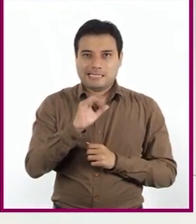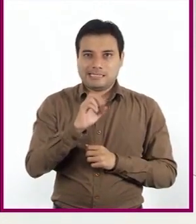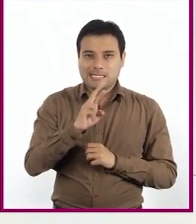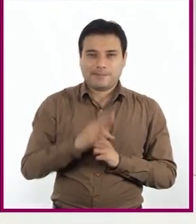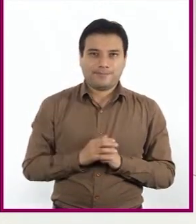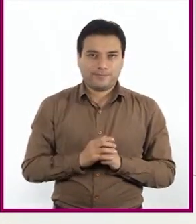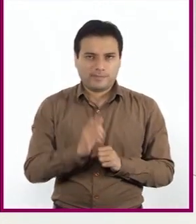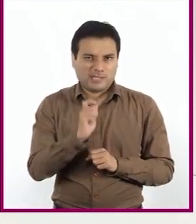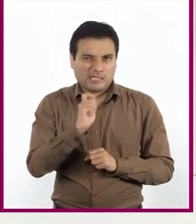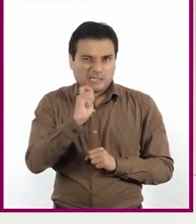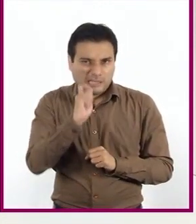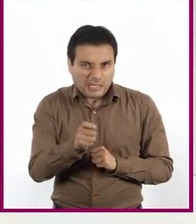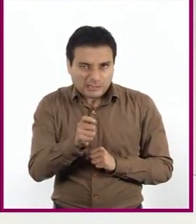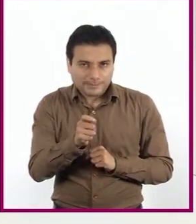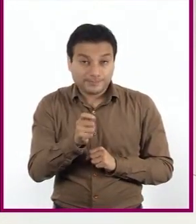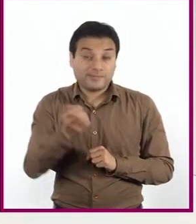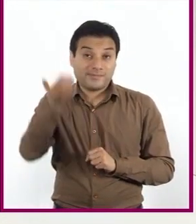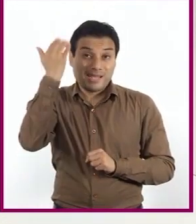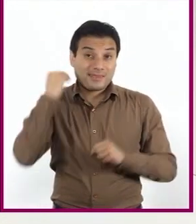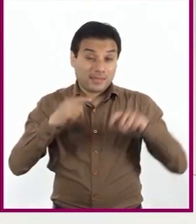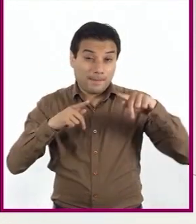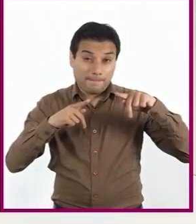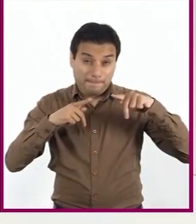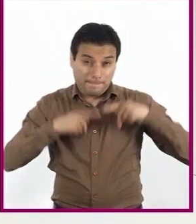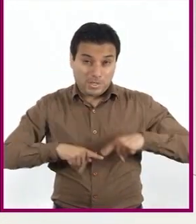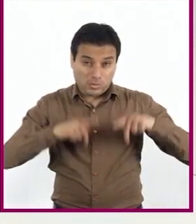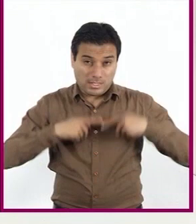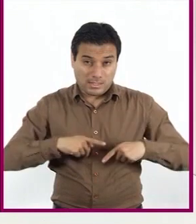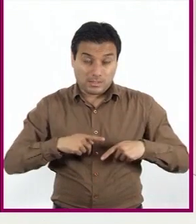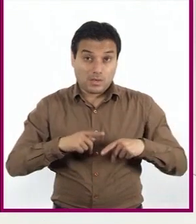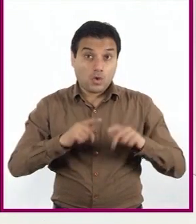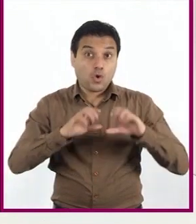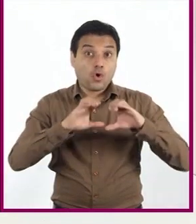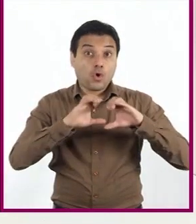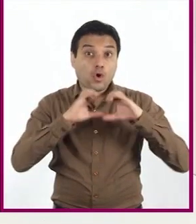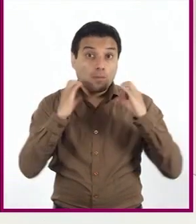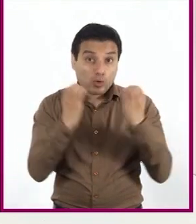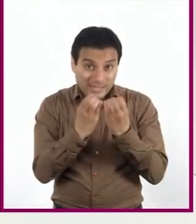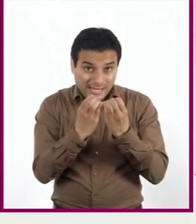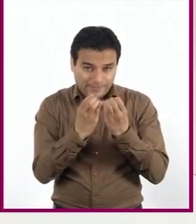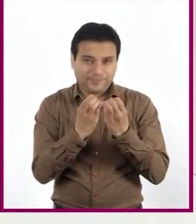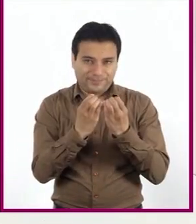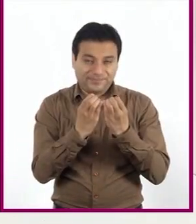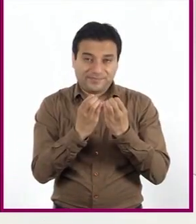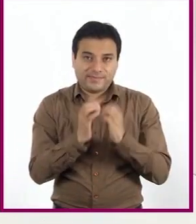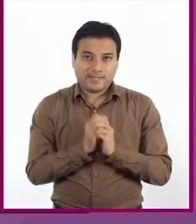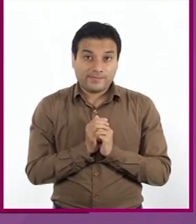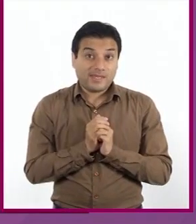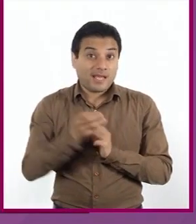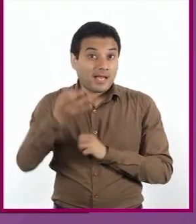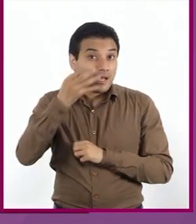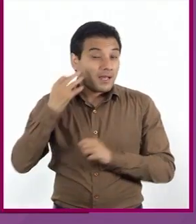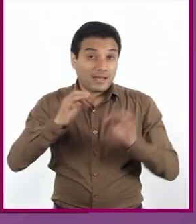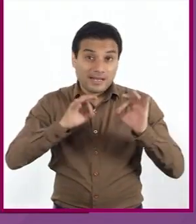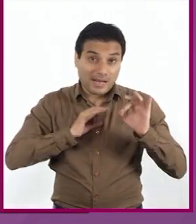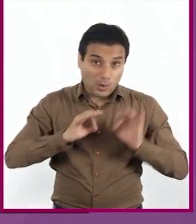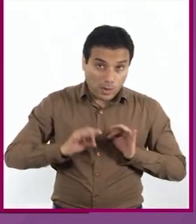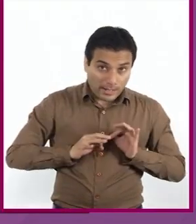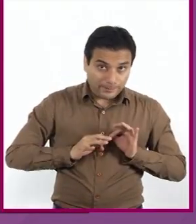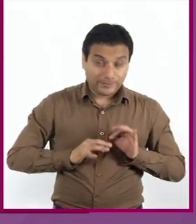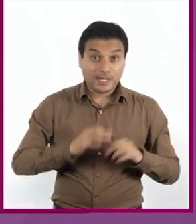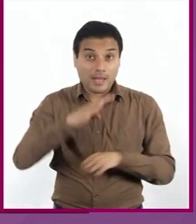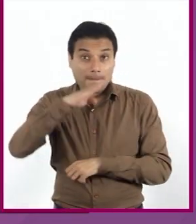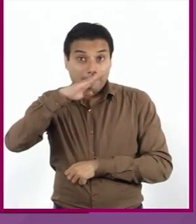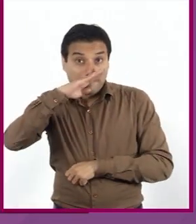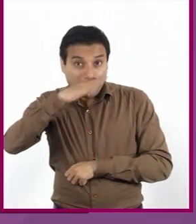la relación que los antiguos pobladores de la comunidad establecían entre el jaguar y el maíz. Este